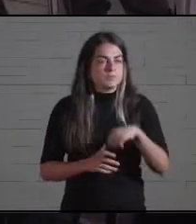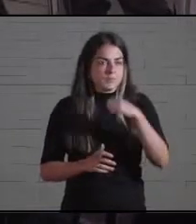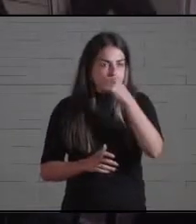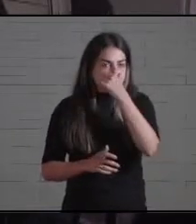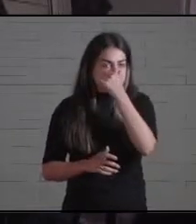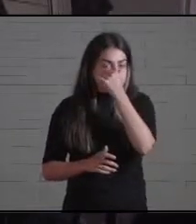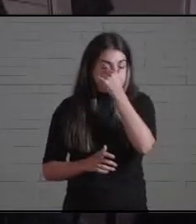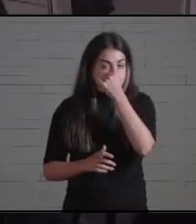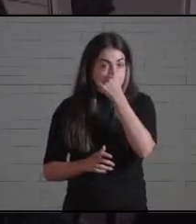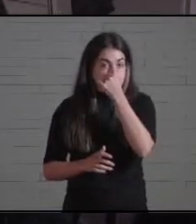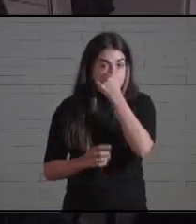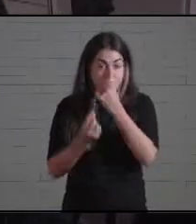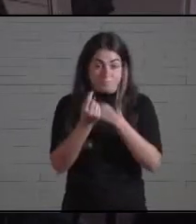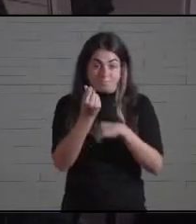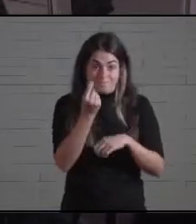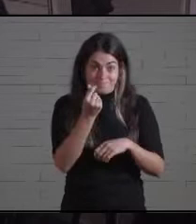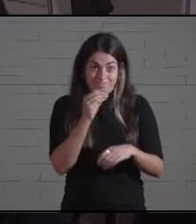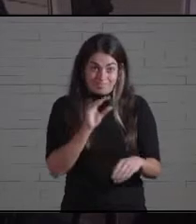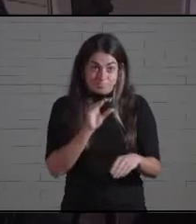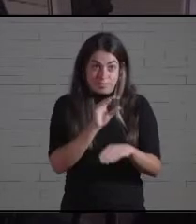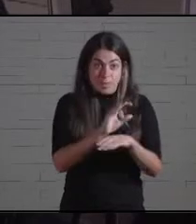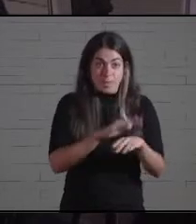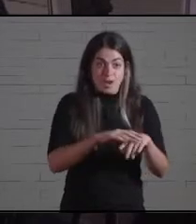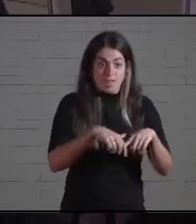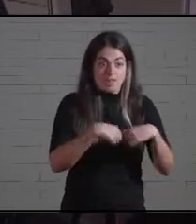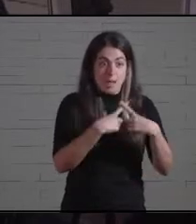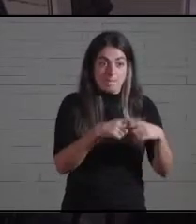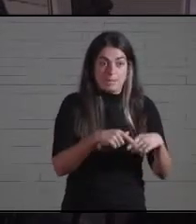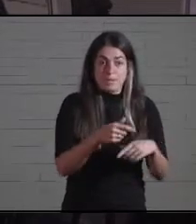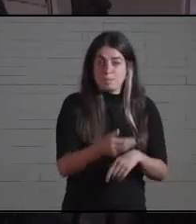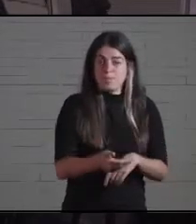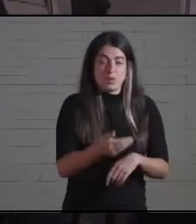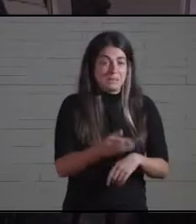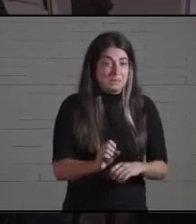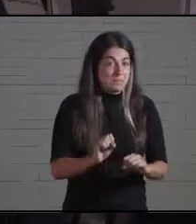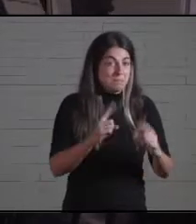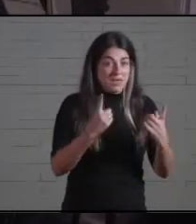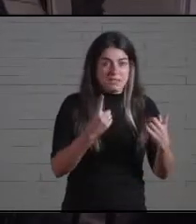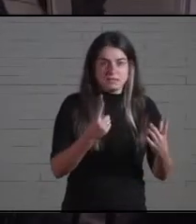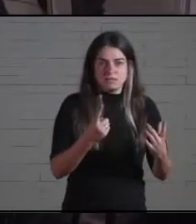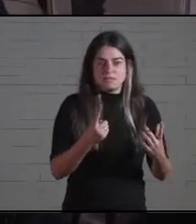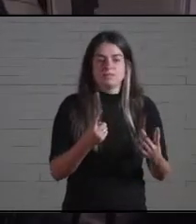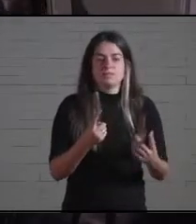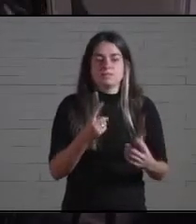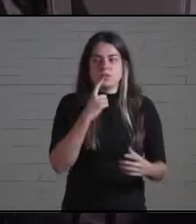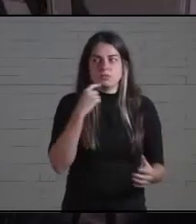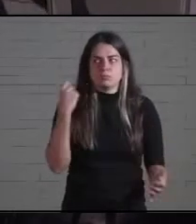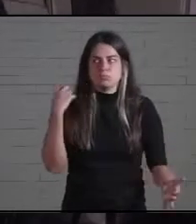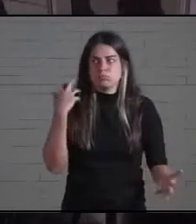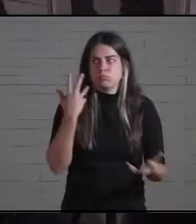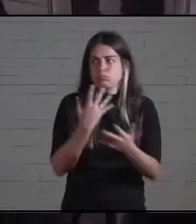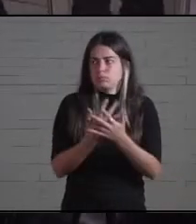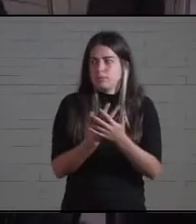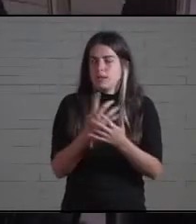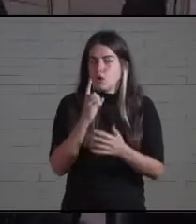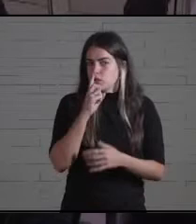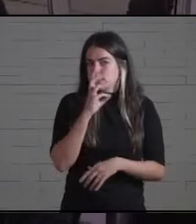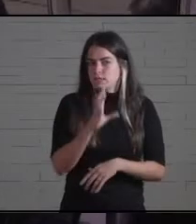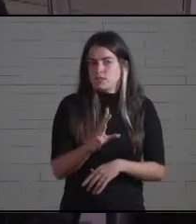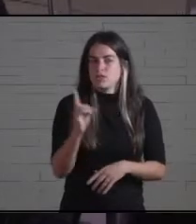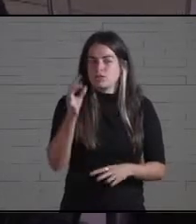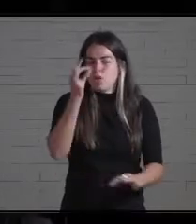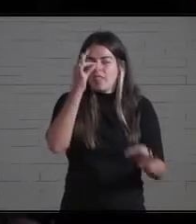La inversión en familia más importante en los últimos años, y aquí sí tenemos datos un poco